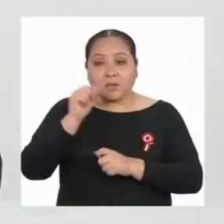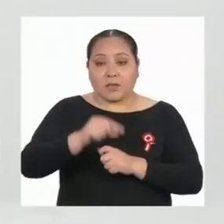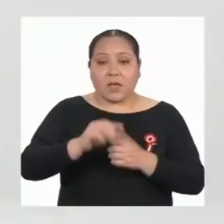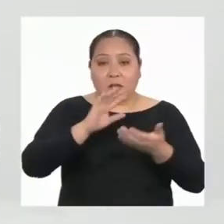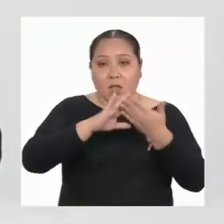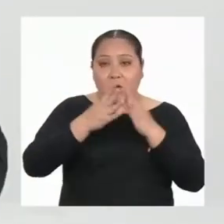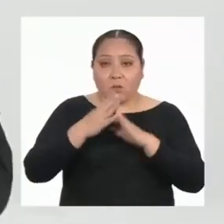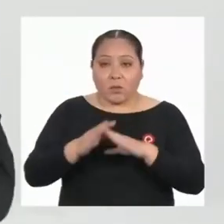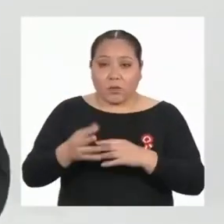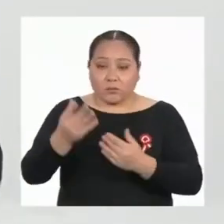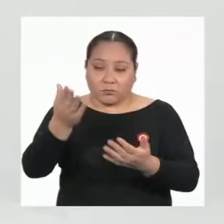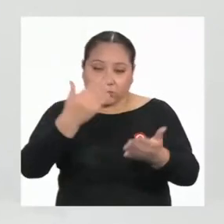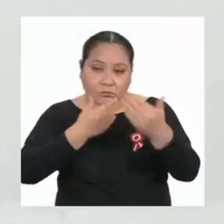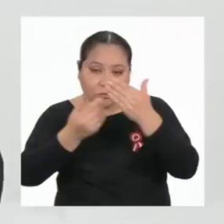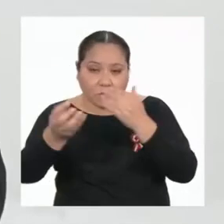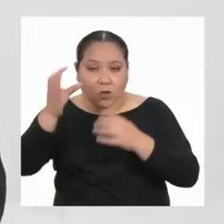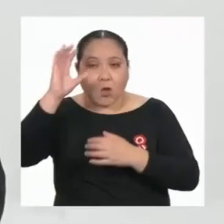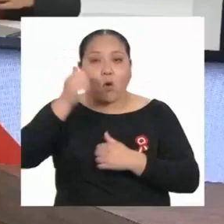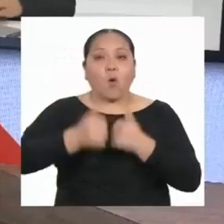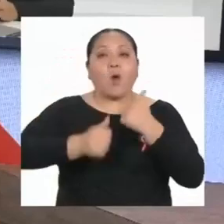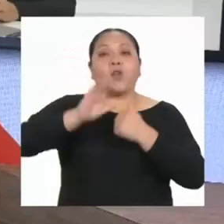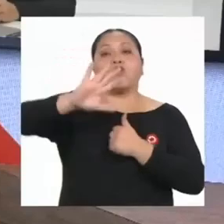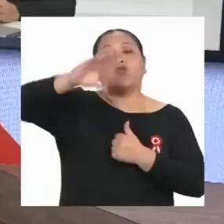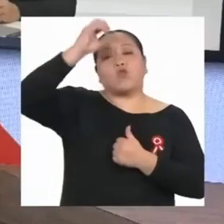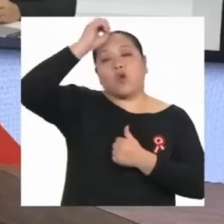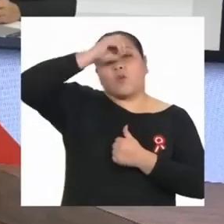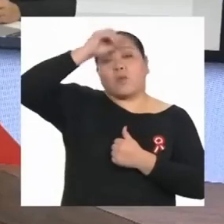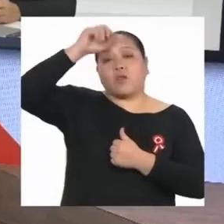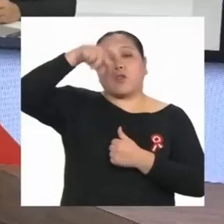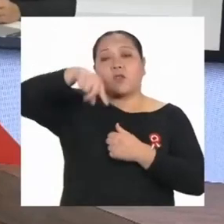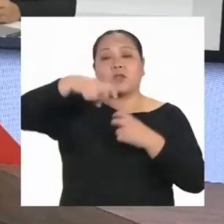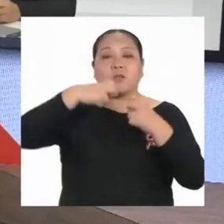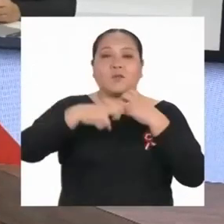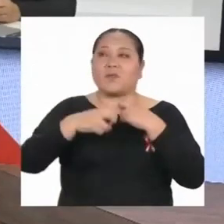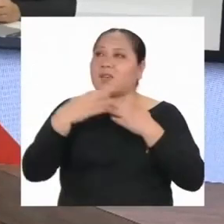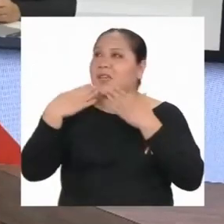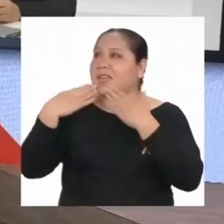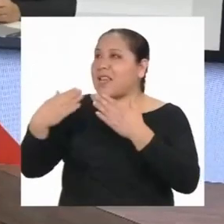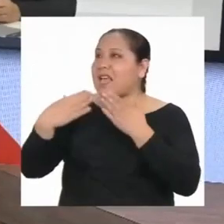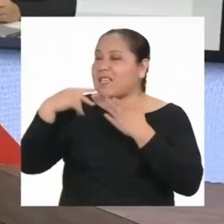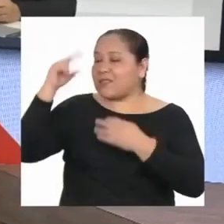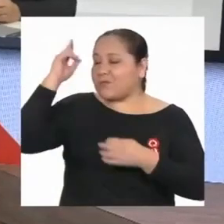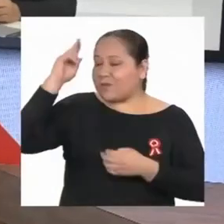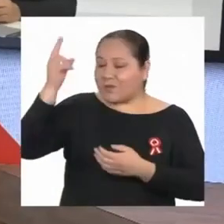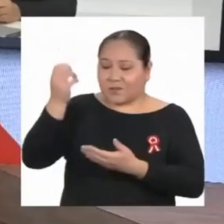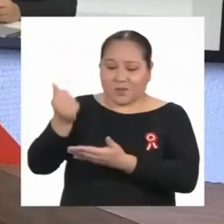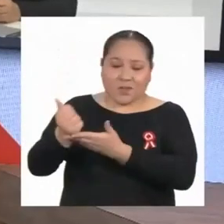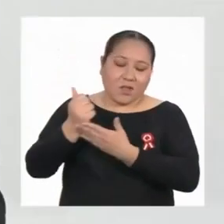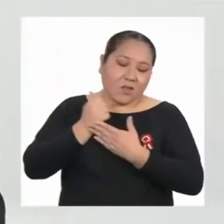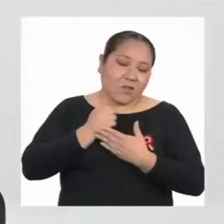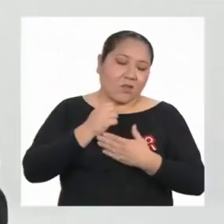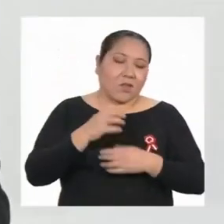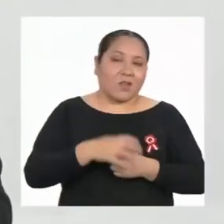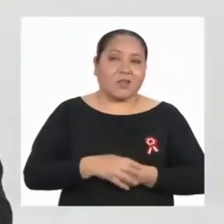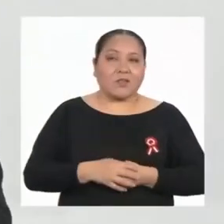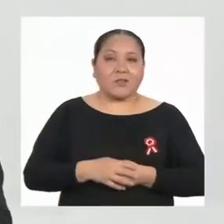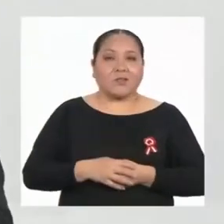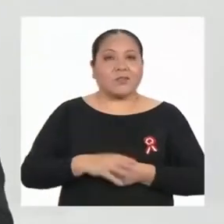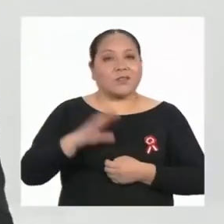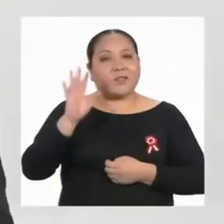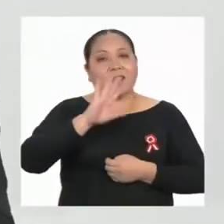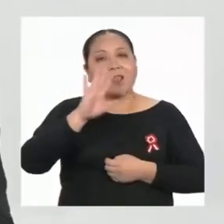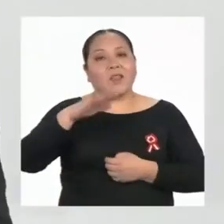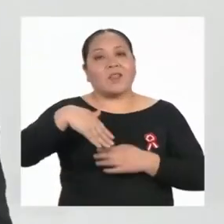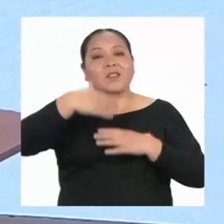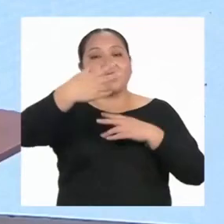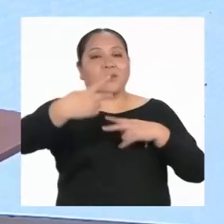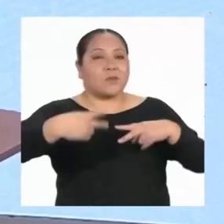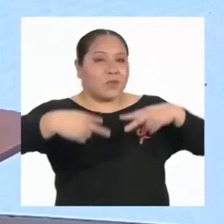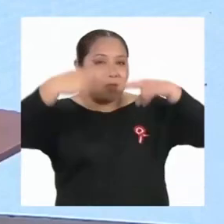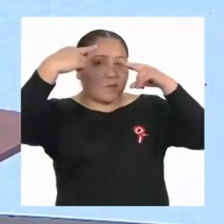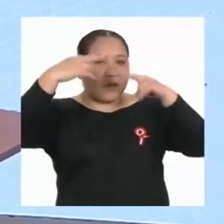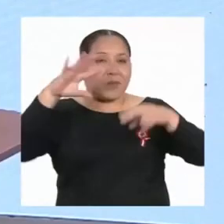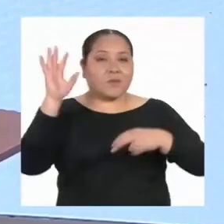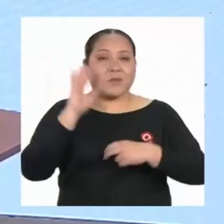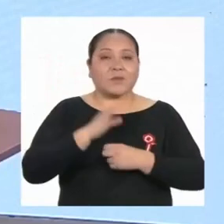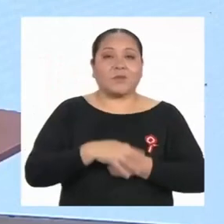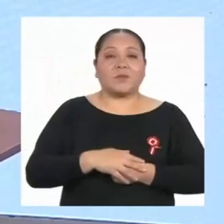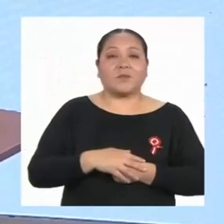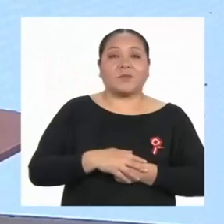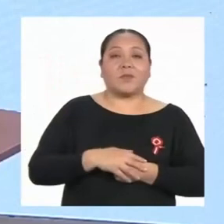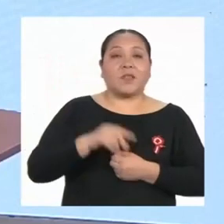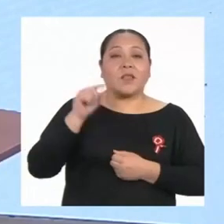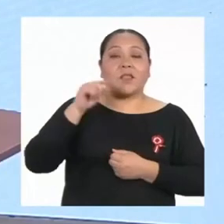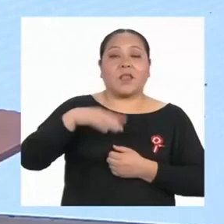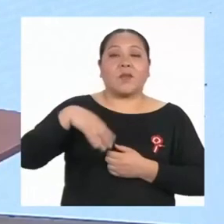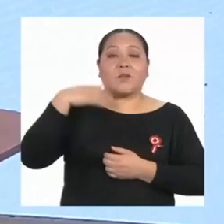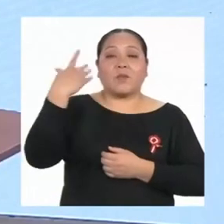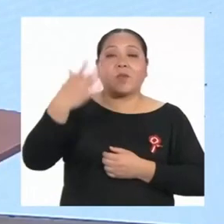opiniones sobre este problema. Gracias, profesora, por brindarnos su aporte y conocimiento. ¡Hasta la próxima! En el